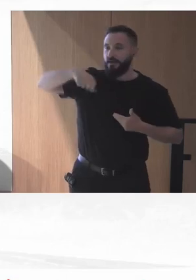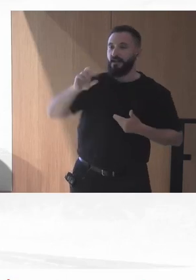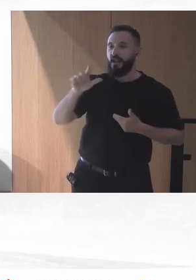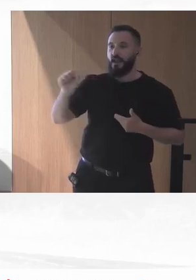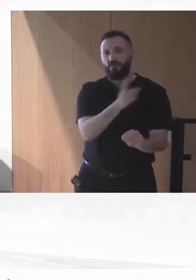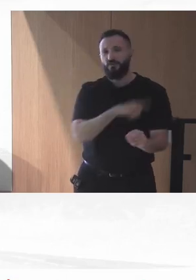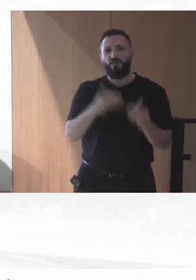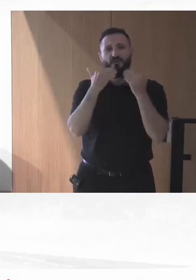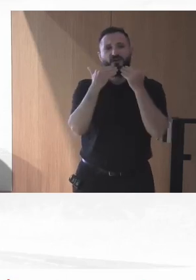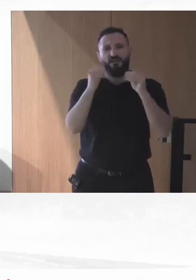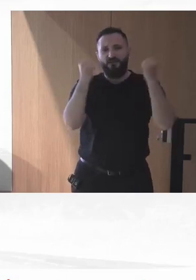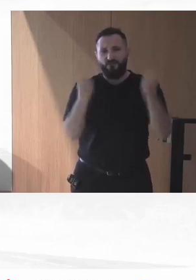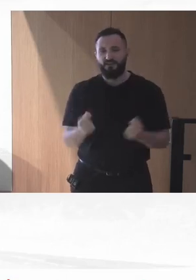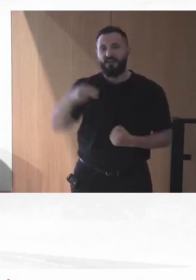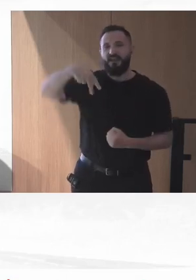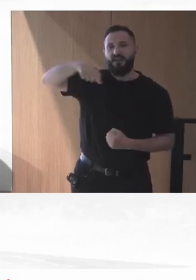par de palabras. Natalia,